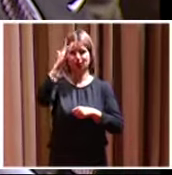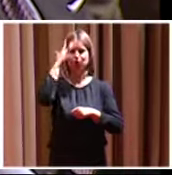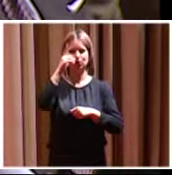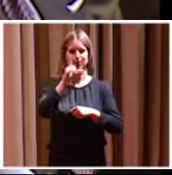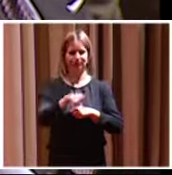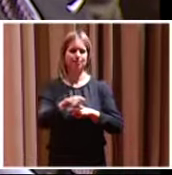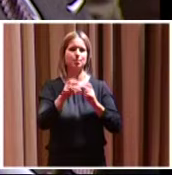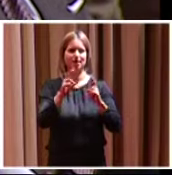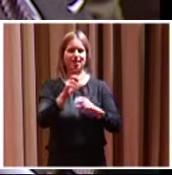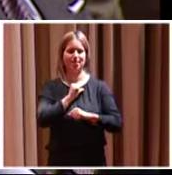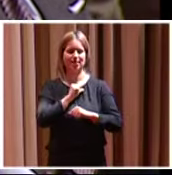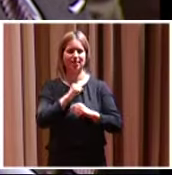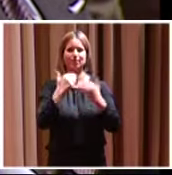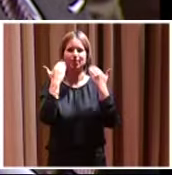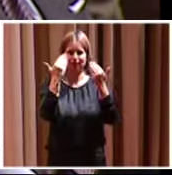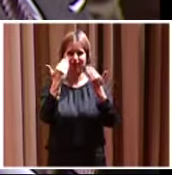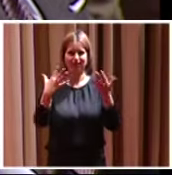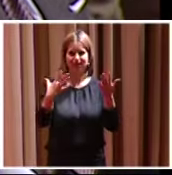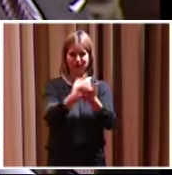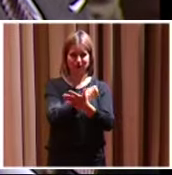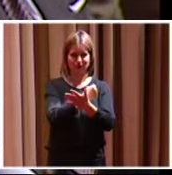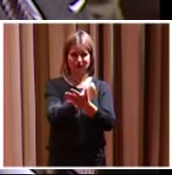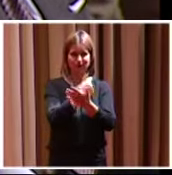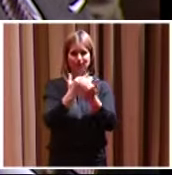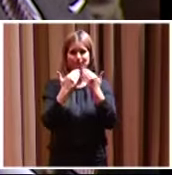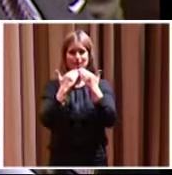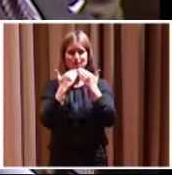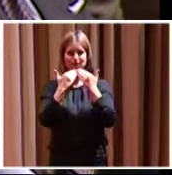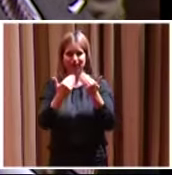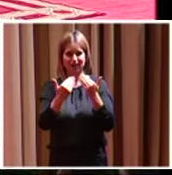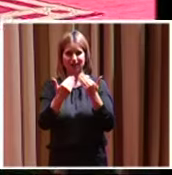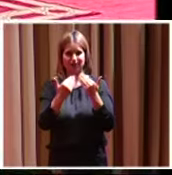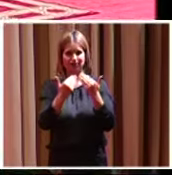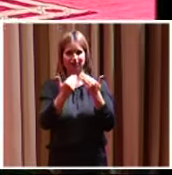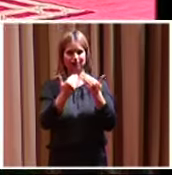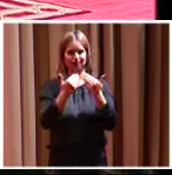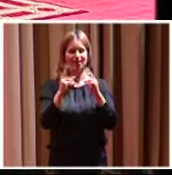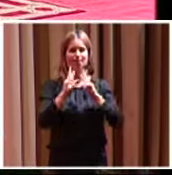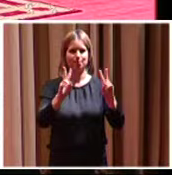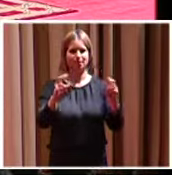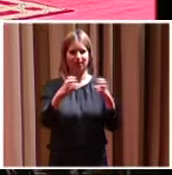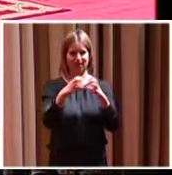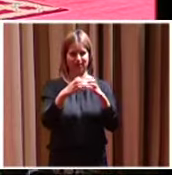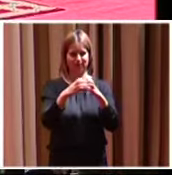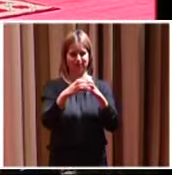de esperanza. Felicidades a todos, muchas gracias y viva Granada.